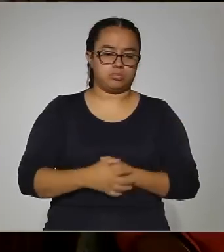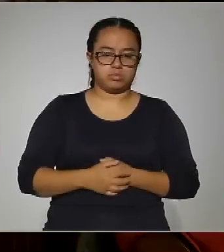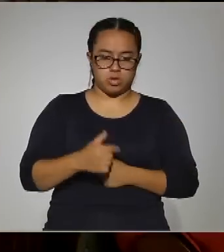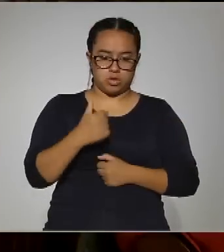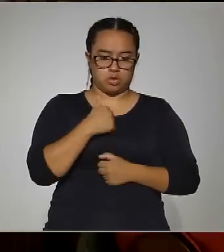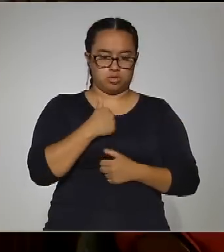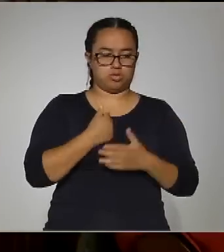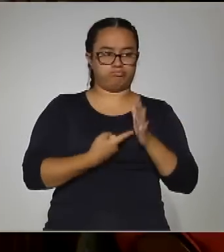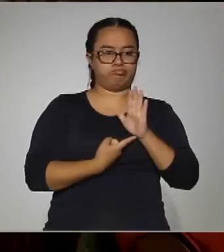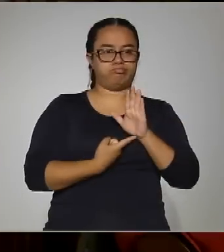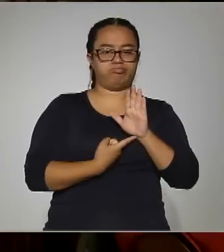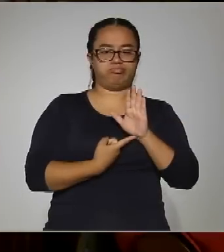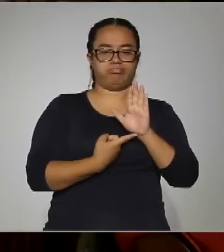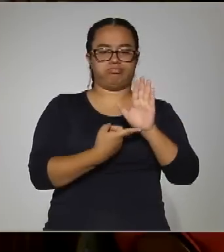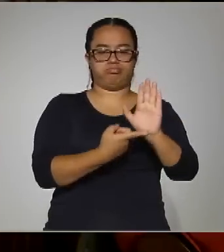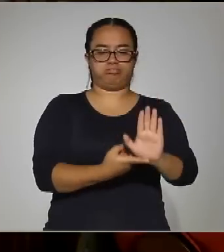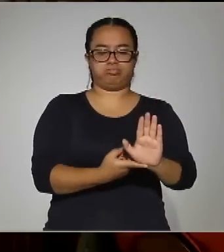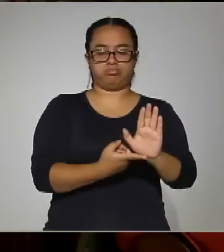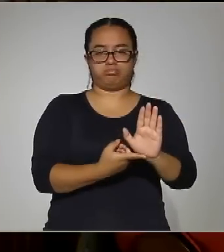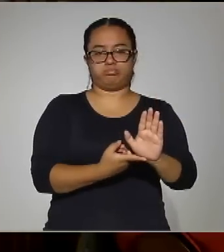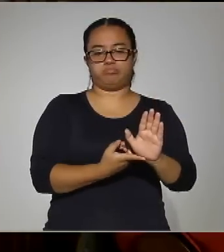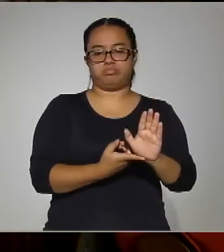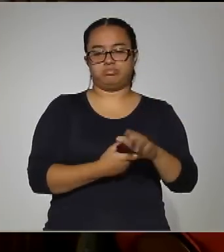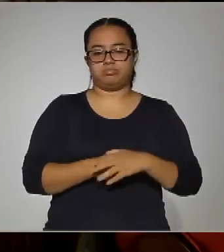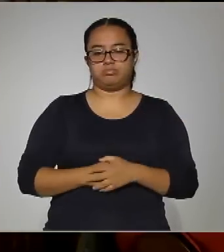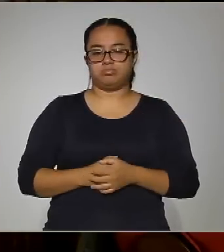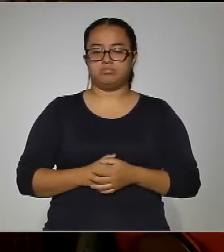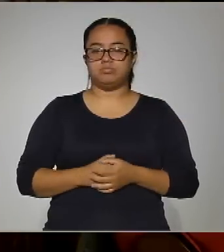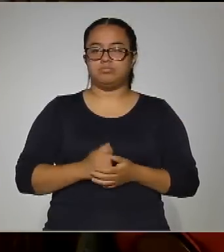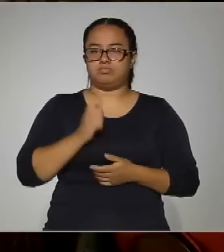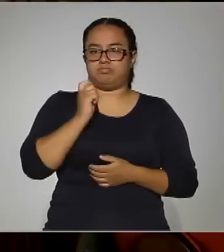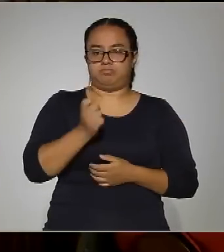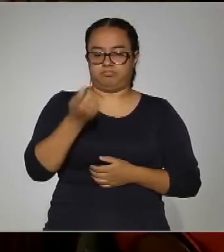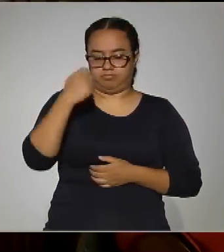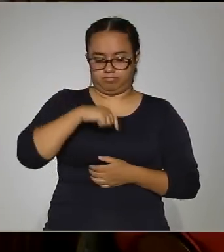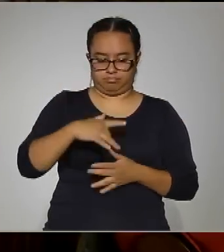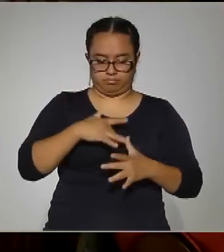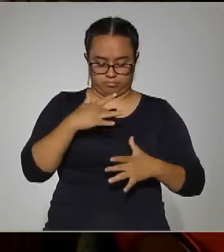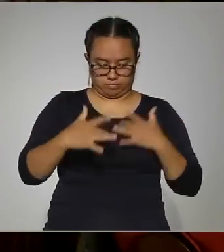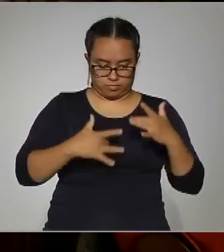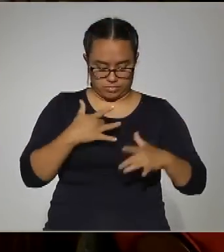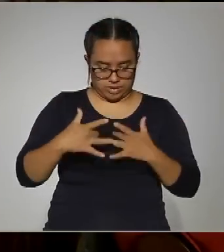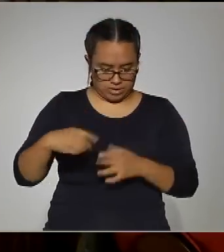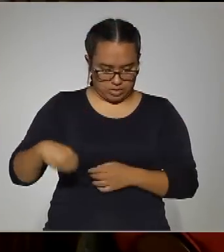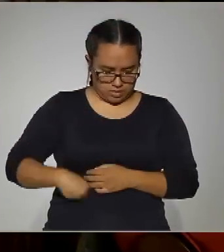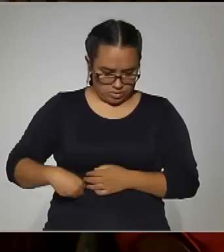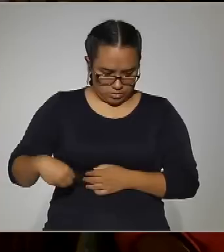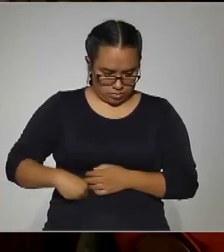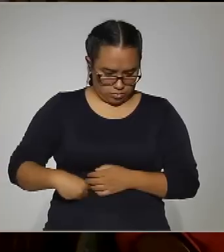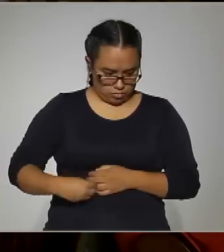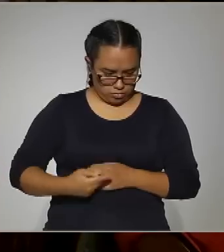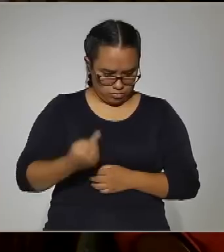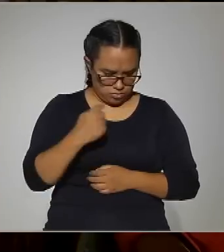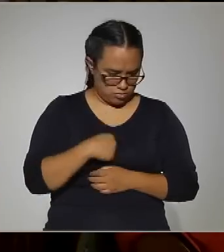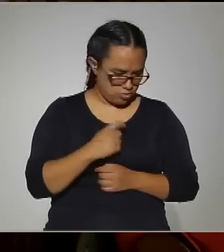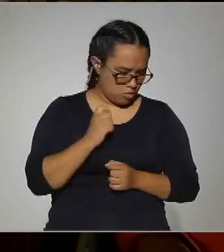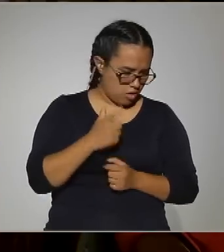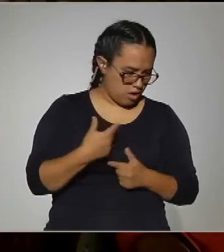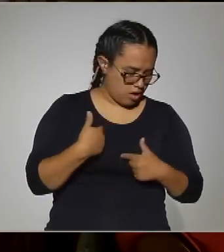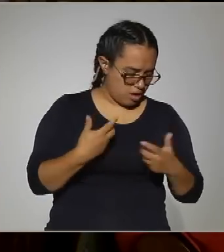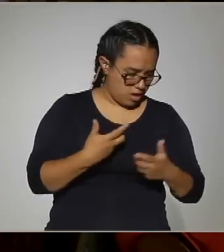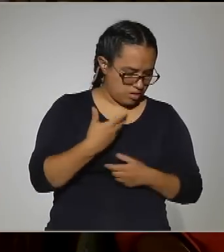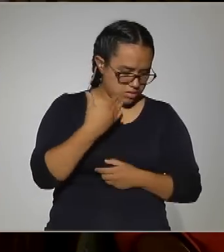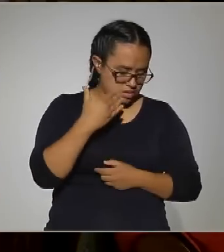donde precisamente uno experimenta la culpa, se siente culpable por algo que no